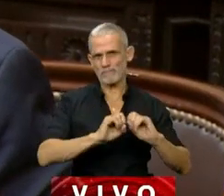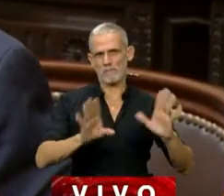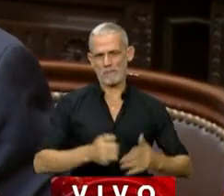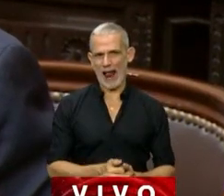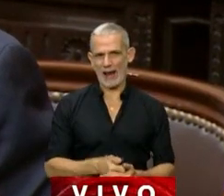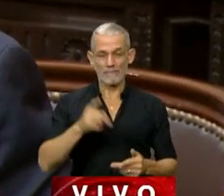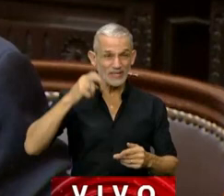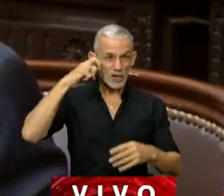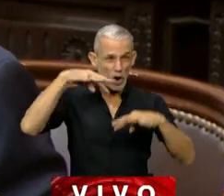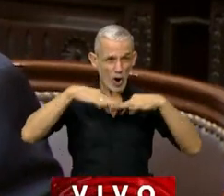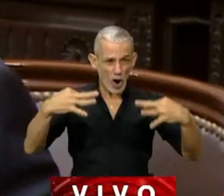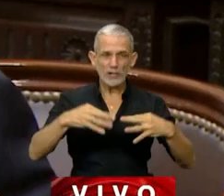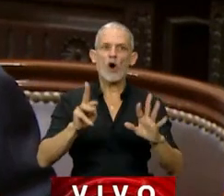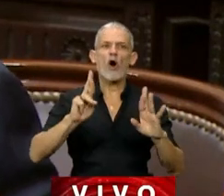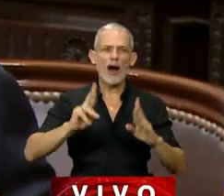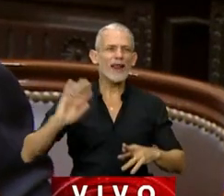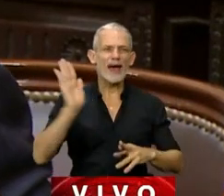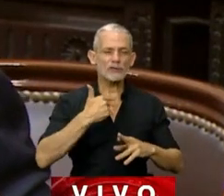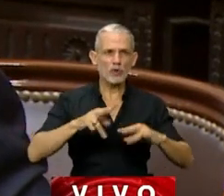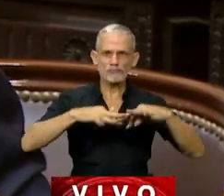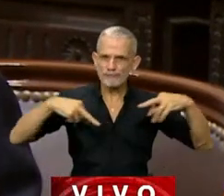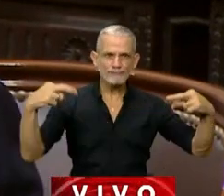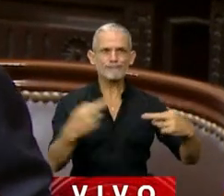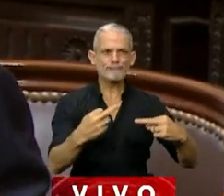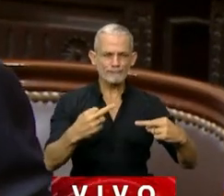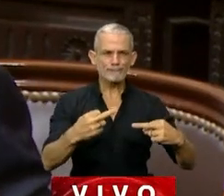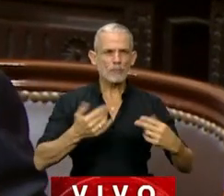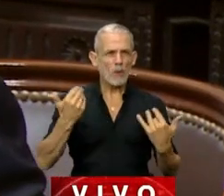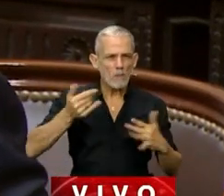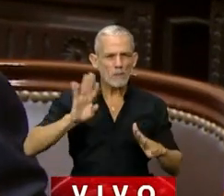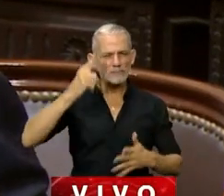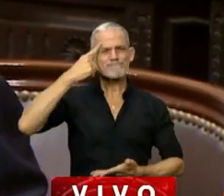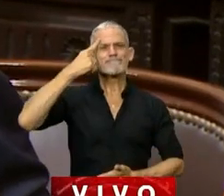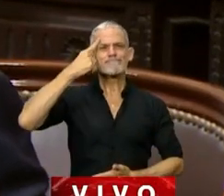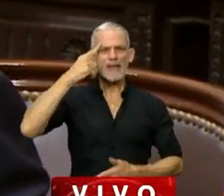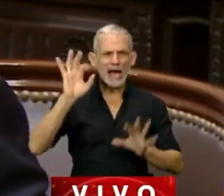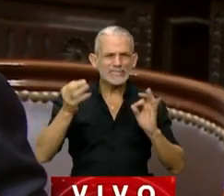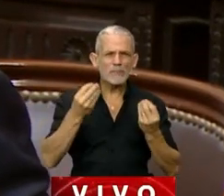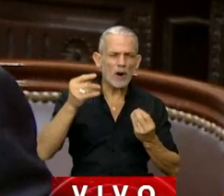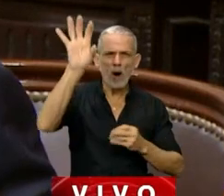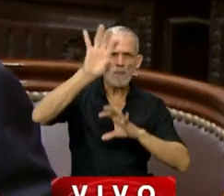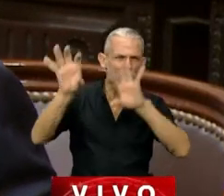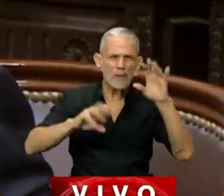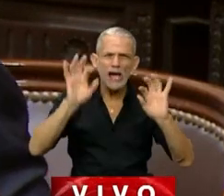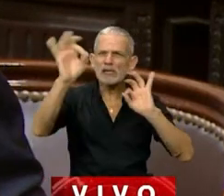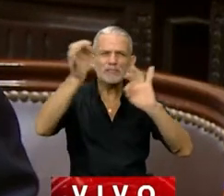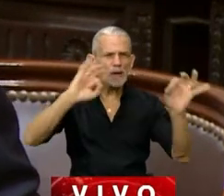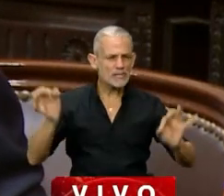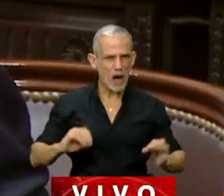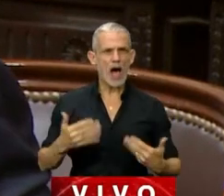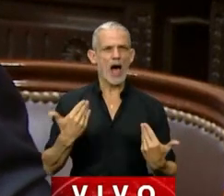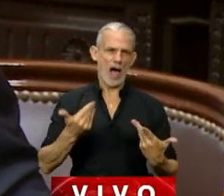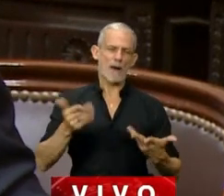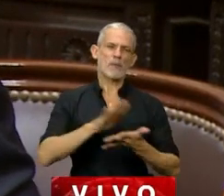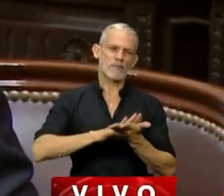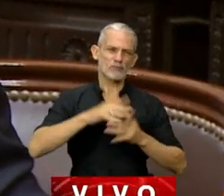supuesto desde este Congreso ojalá que todos, absolutamente todos, tomemos conocimiento de lo que le pasa absolutamente a todos